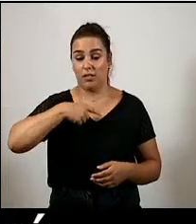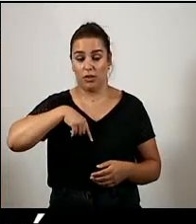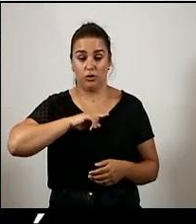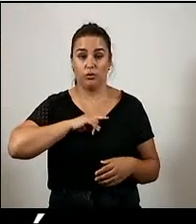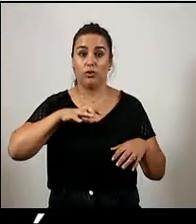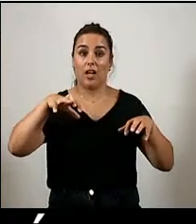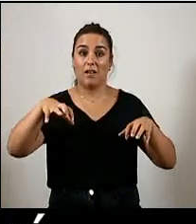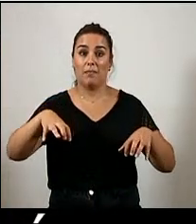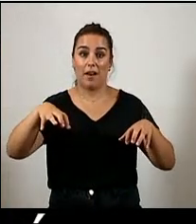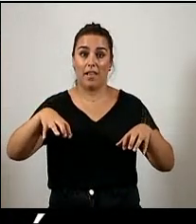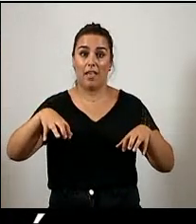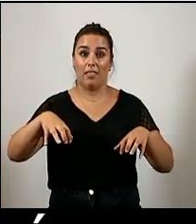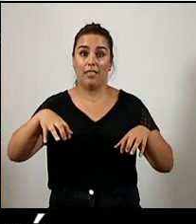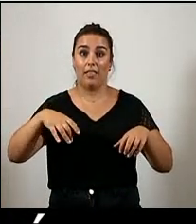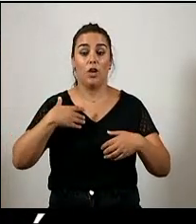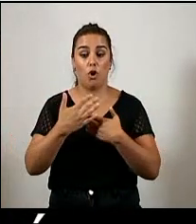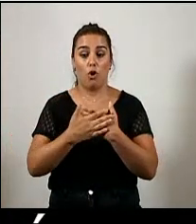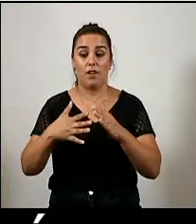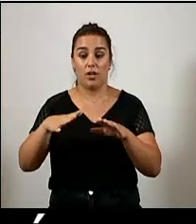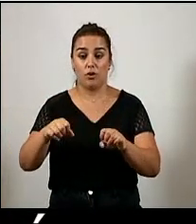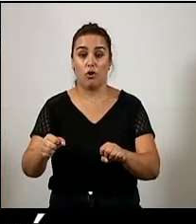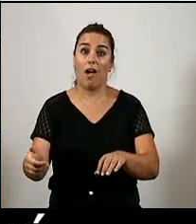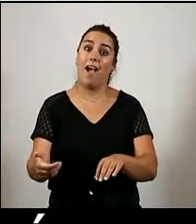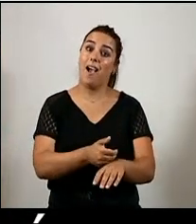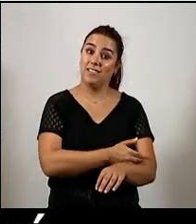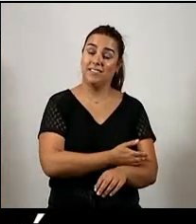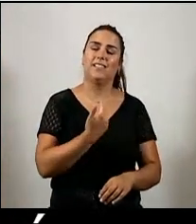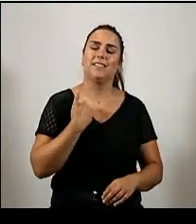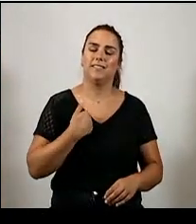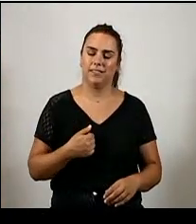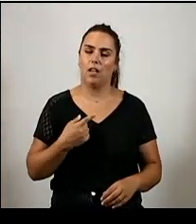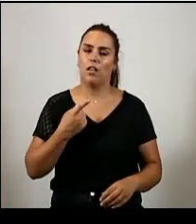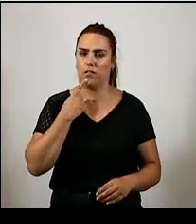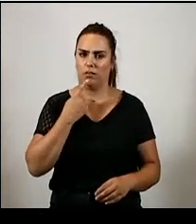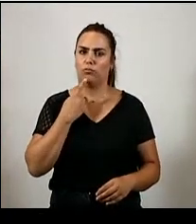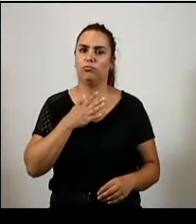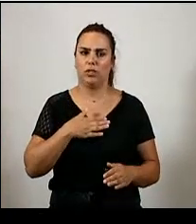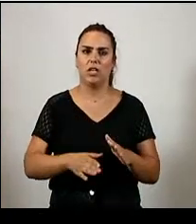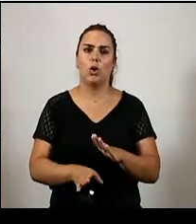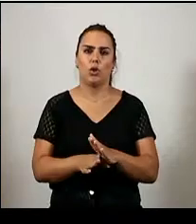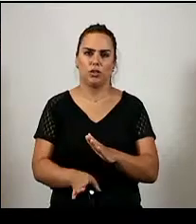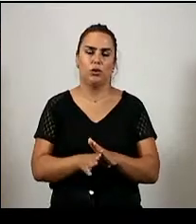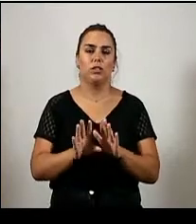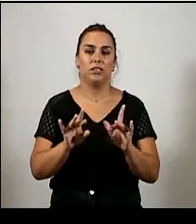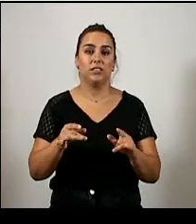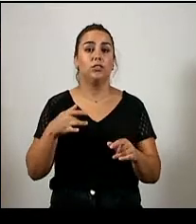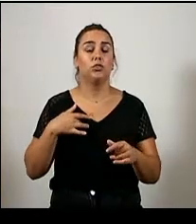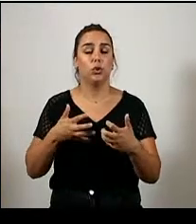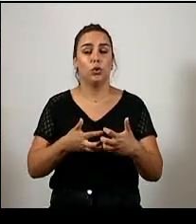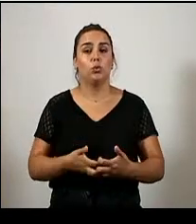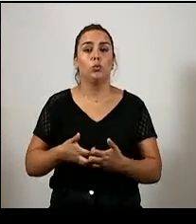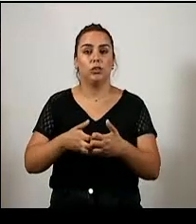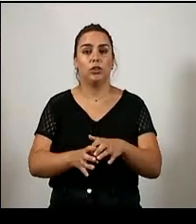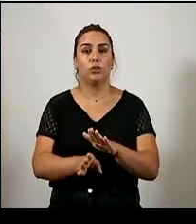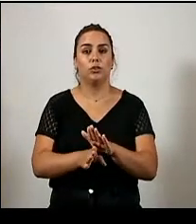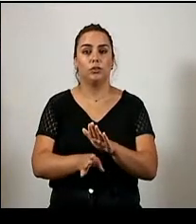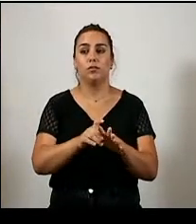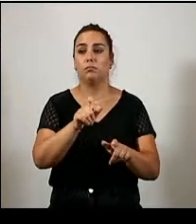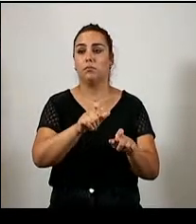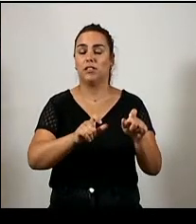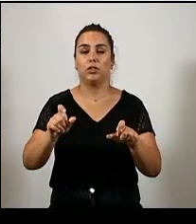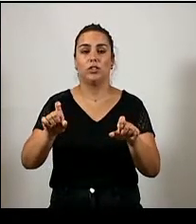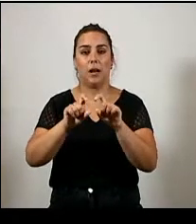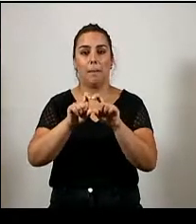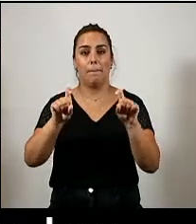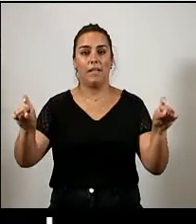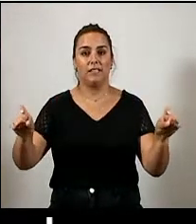Almaraz, antes incluso de estar en el Gobierno, ya apostábamos por ella. Y vamos a seguir luchando junto con los vecinos y las empresas